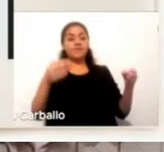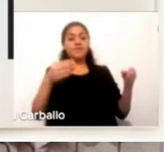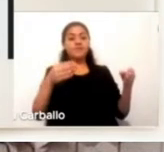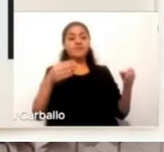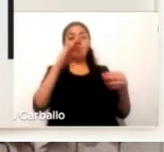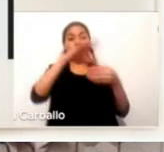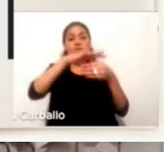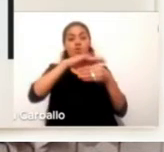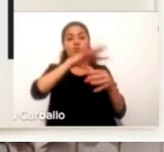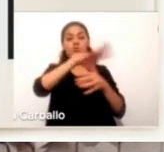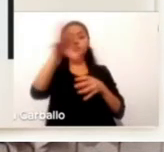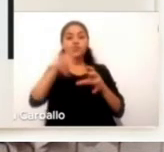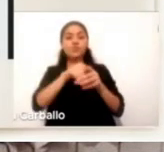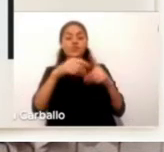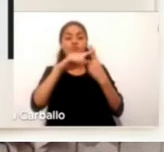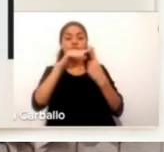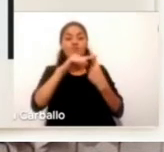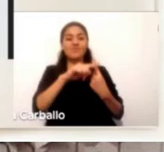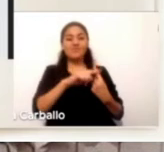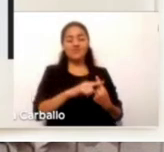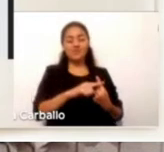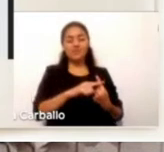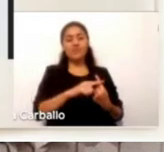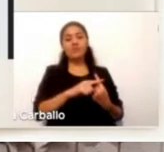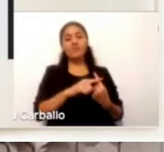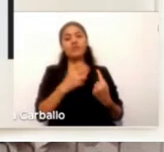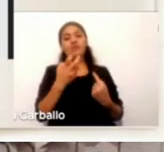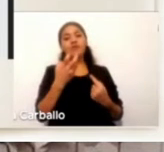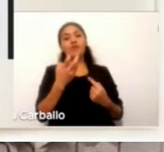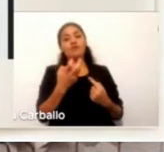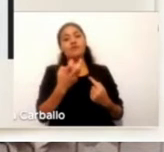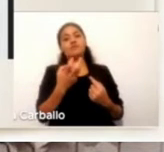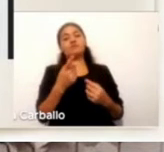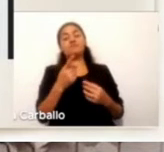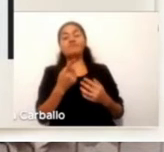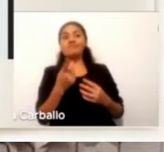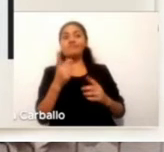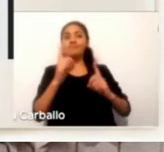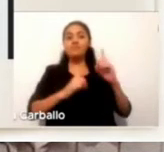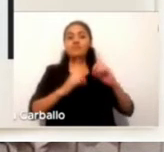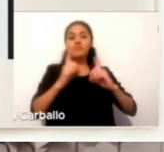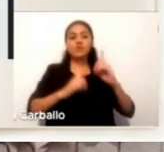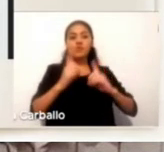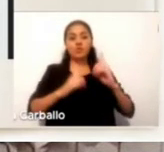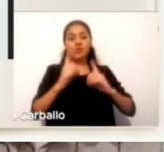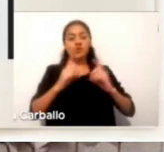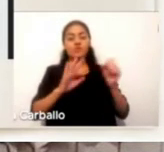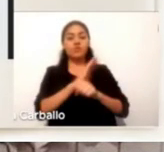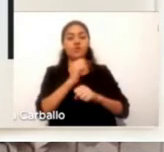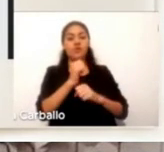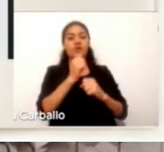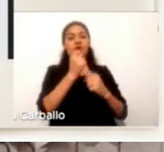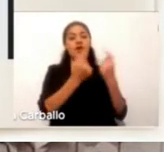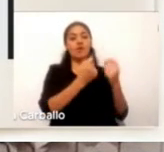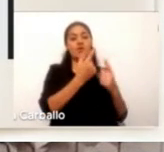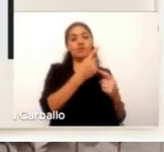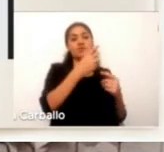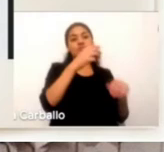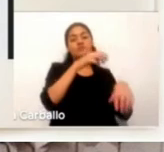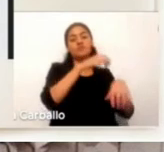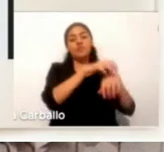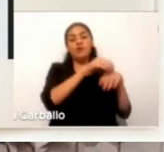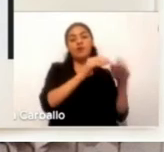se realizó de forma irregular, ello porque existen diferencias entre las cifras asentadas en los rubros de personas que